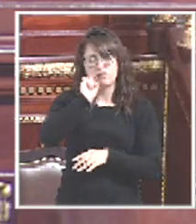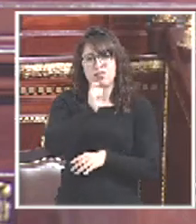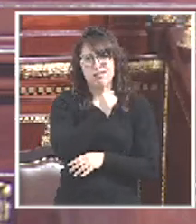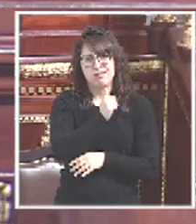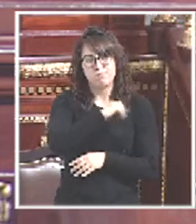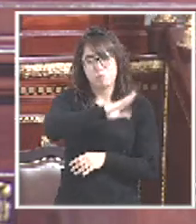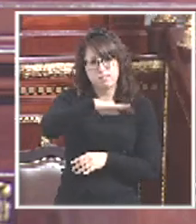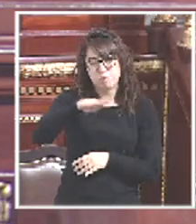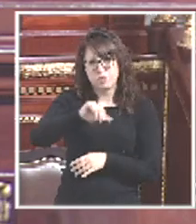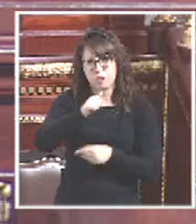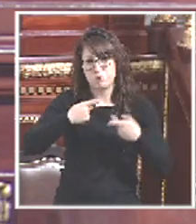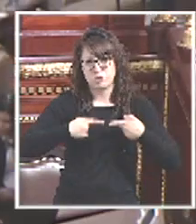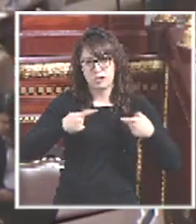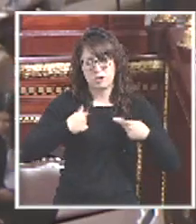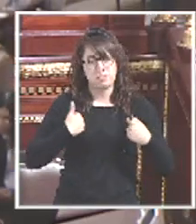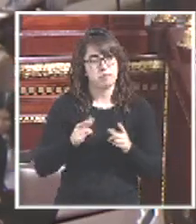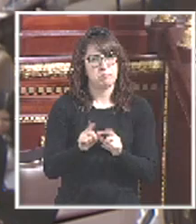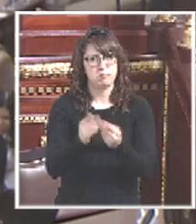Es cuanto.